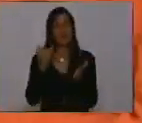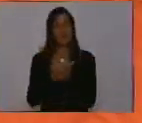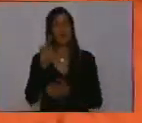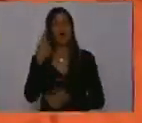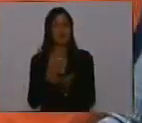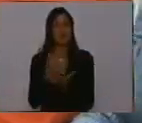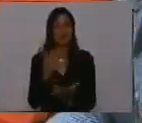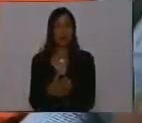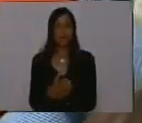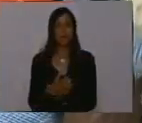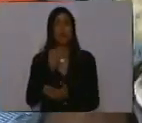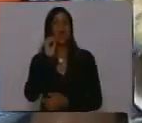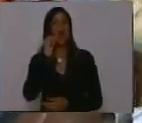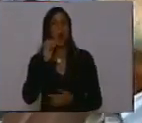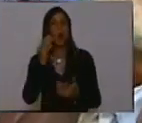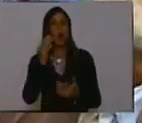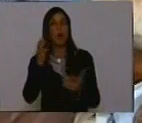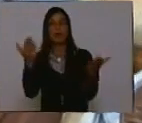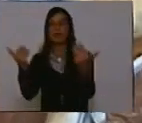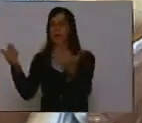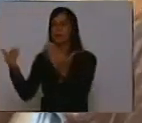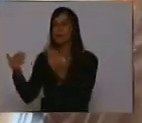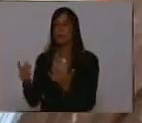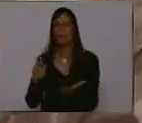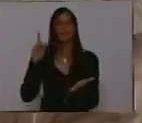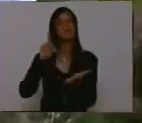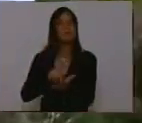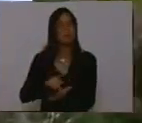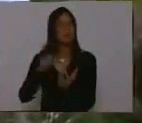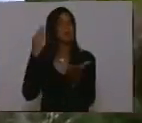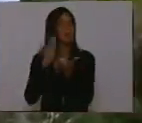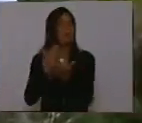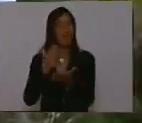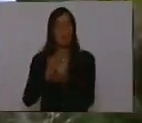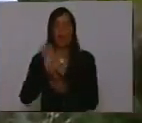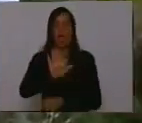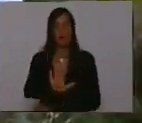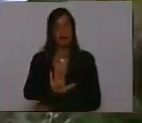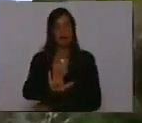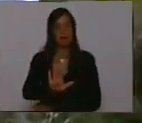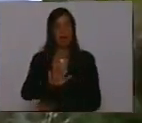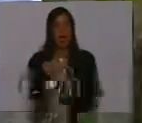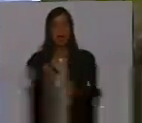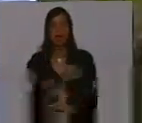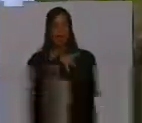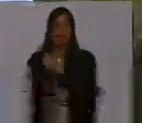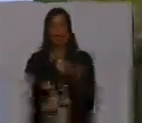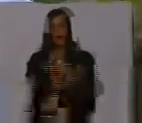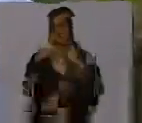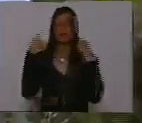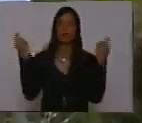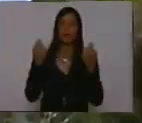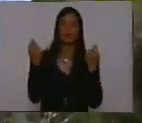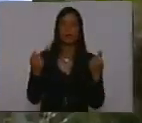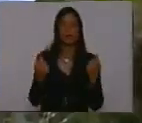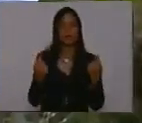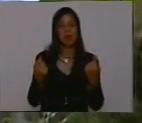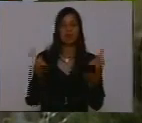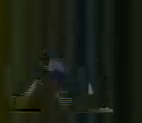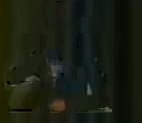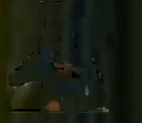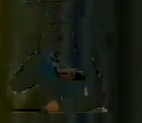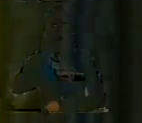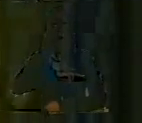siempre darle el protagonismo a la juventud, tenemos que decir desde Miranda, tenemos que decir,